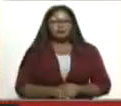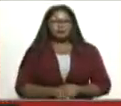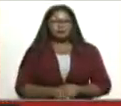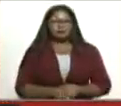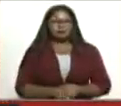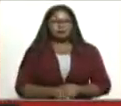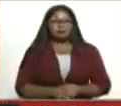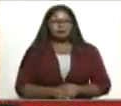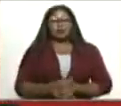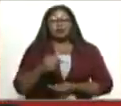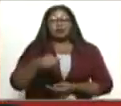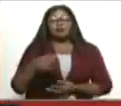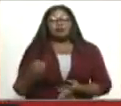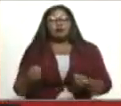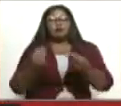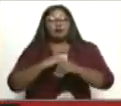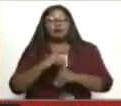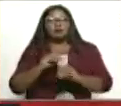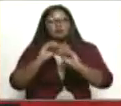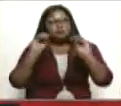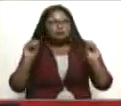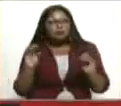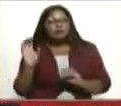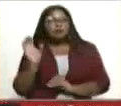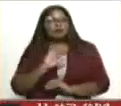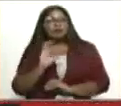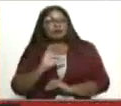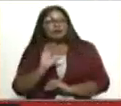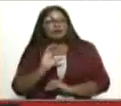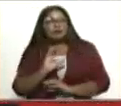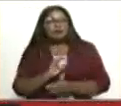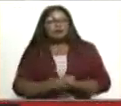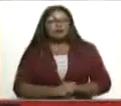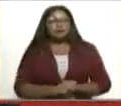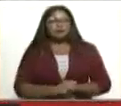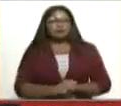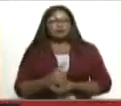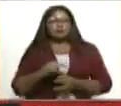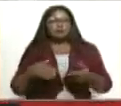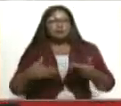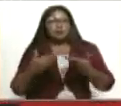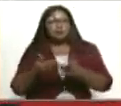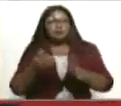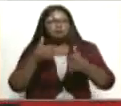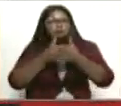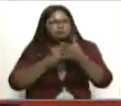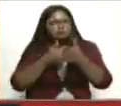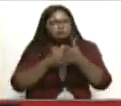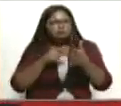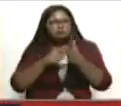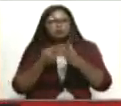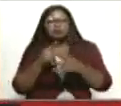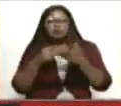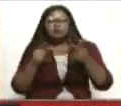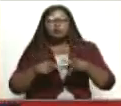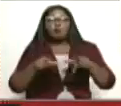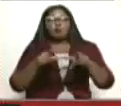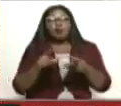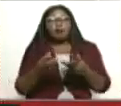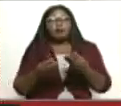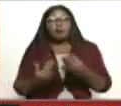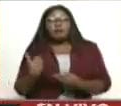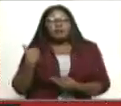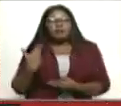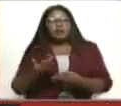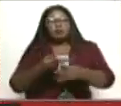Acá en los acuerdos que hemos llamado de Caracas, le hemos dado énfasis a unas zonas críticas, a atender unas